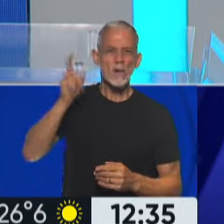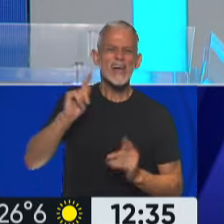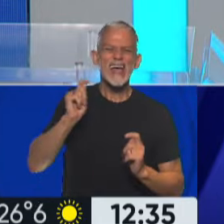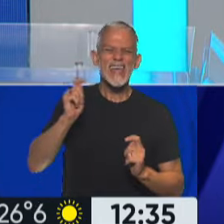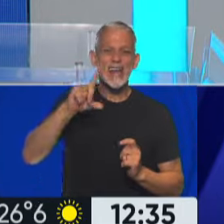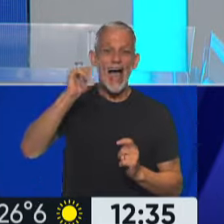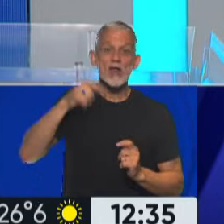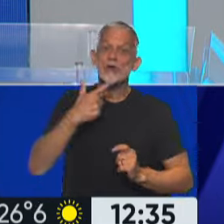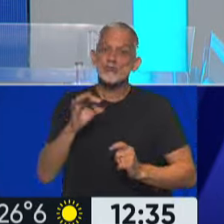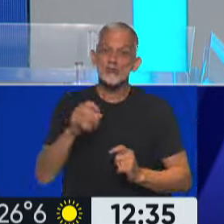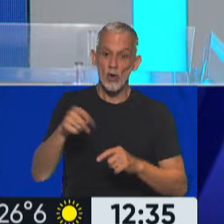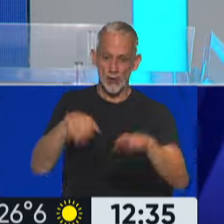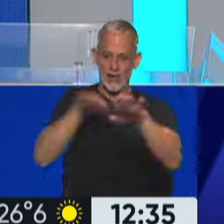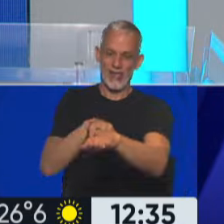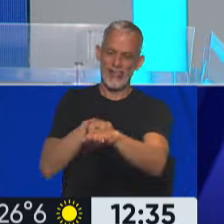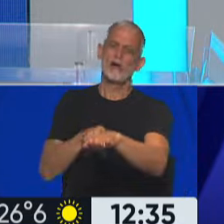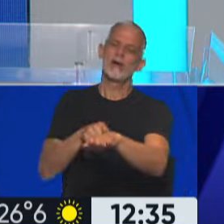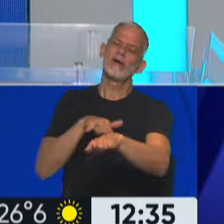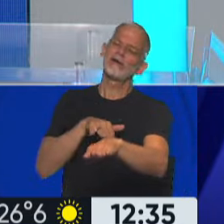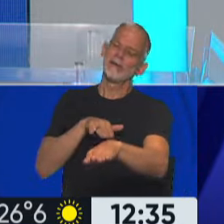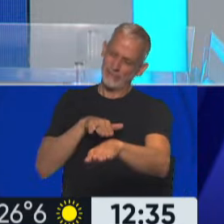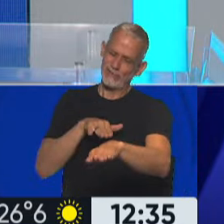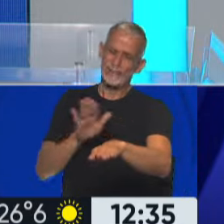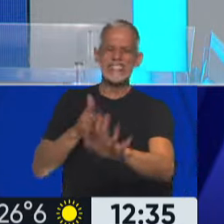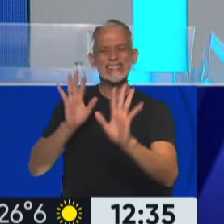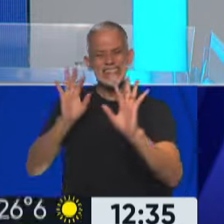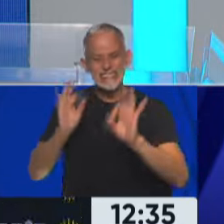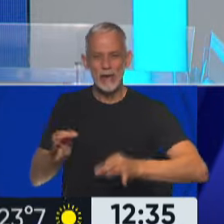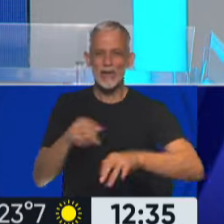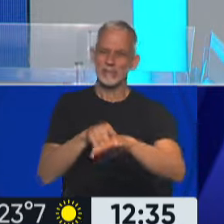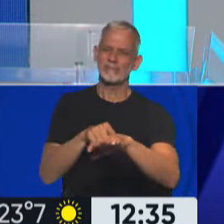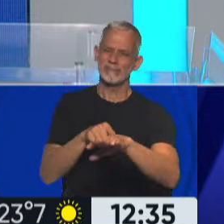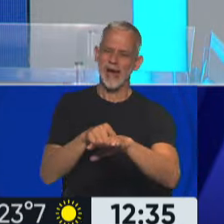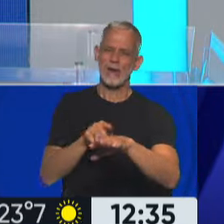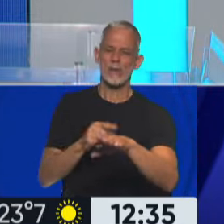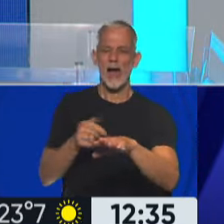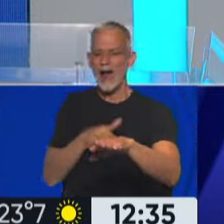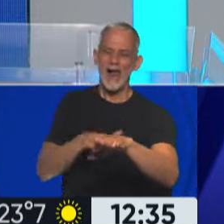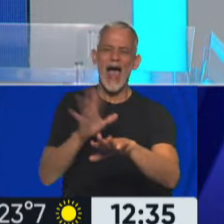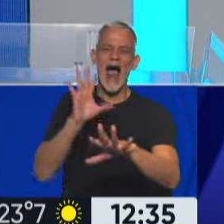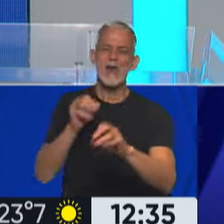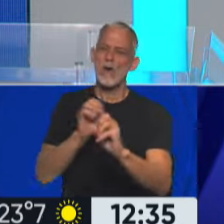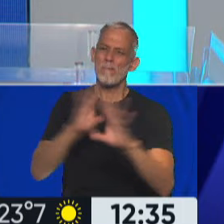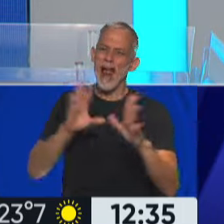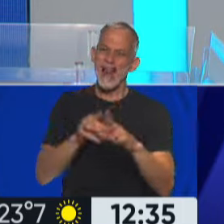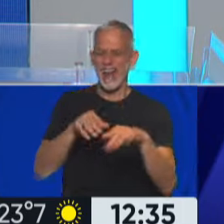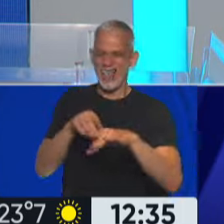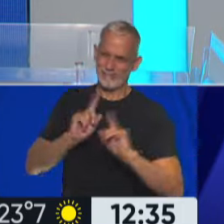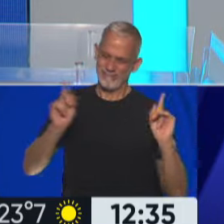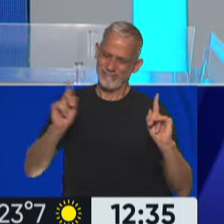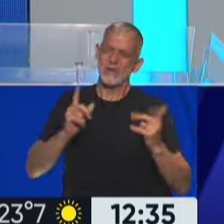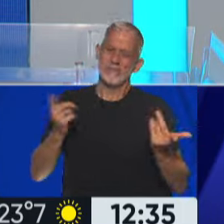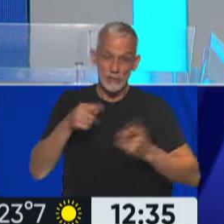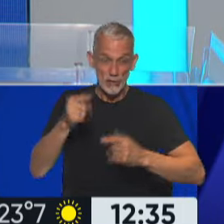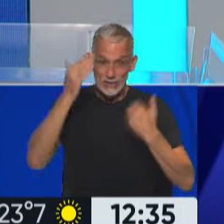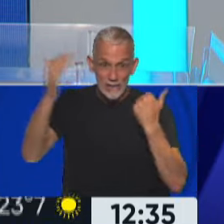Fernando Alonso largando delante de él sabíamos que alguna macana seguro que Fernando Alonso no lo no lo iba a hacer Bueno estos